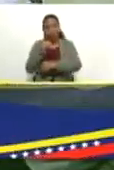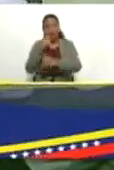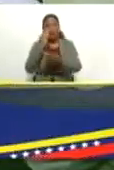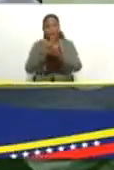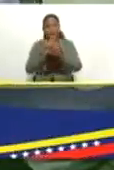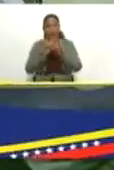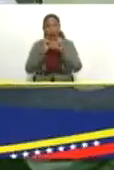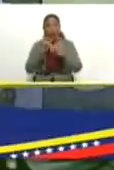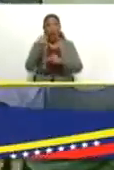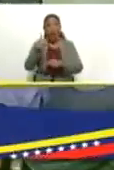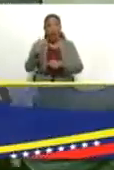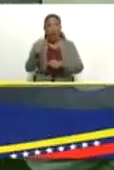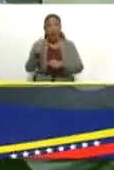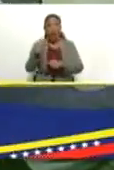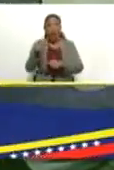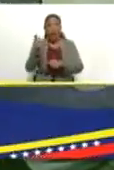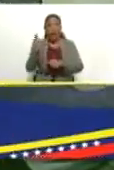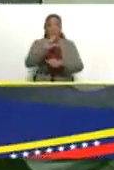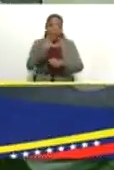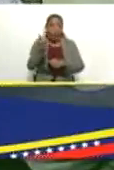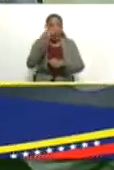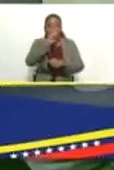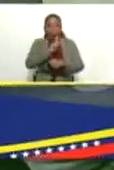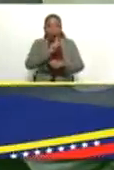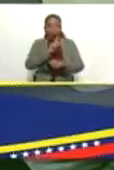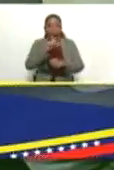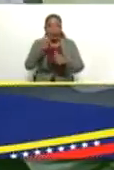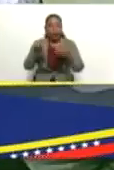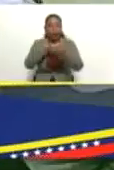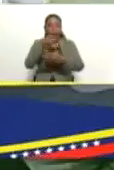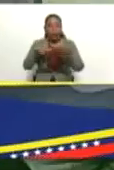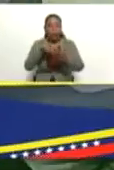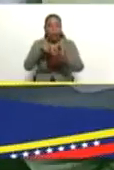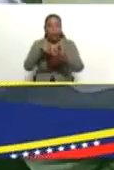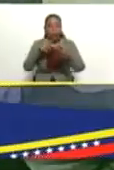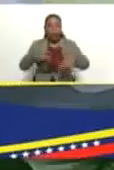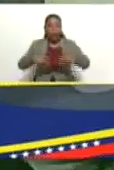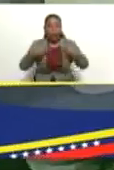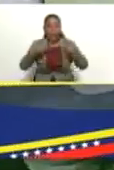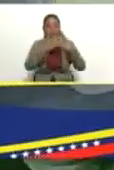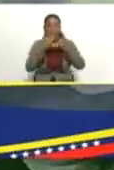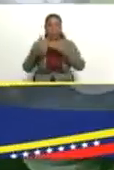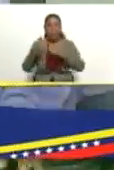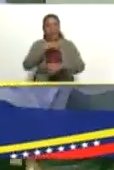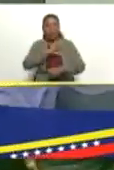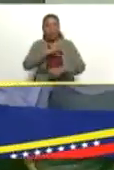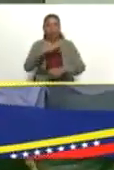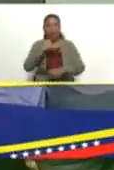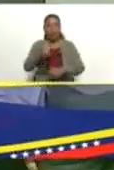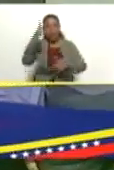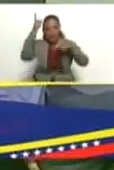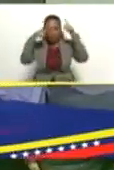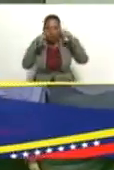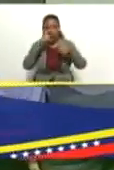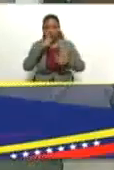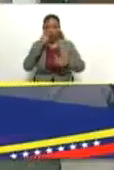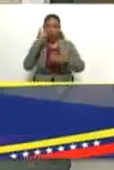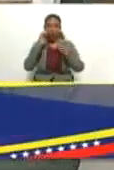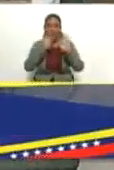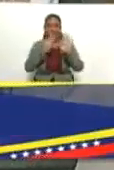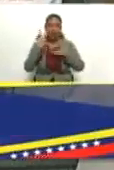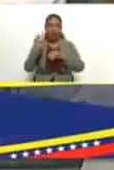cada 2 meses, cada año, sobre los problemas principales de su vida en comunidad, de su vida social. Lo decía Hugo Chávez en el año 92, en el